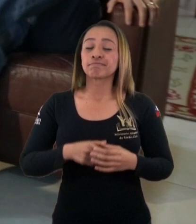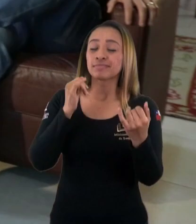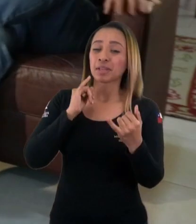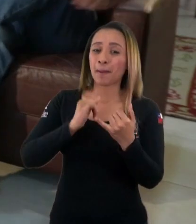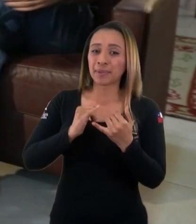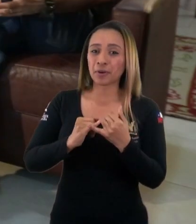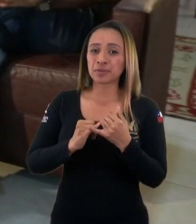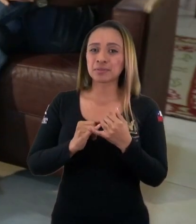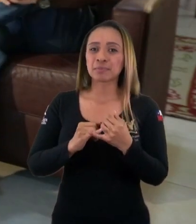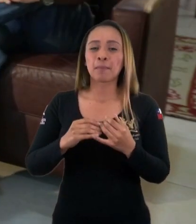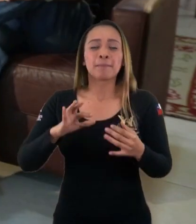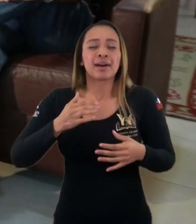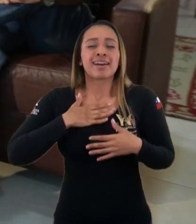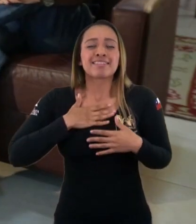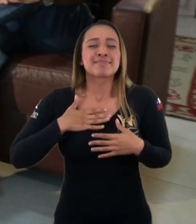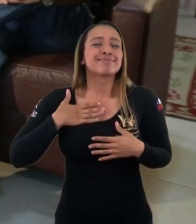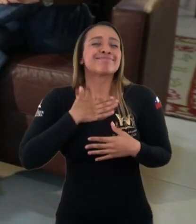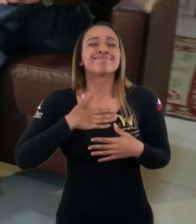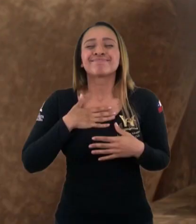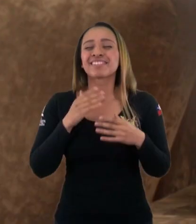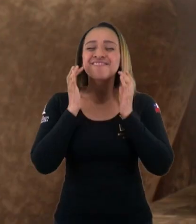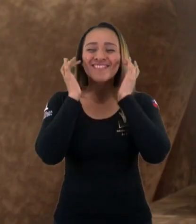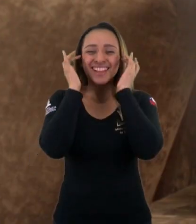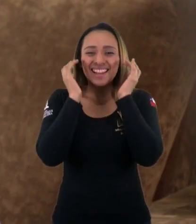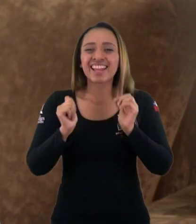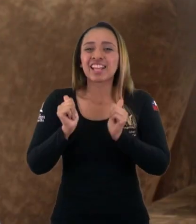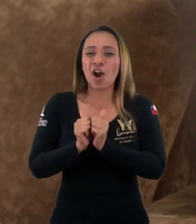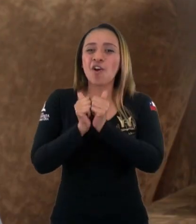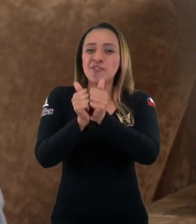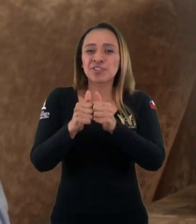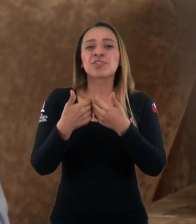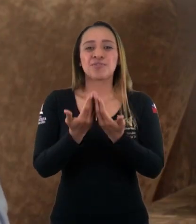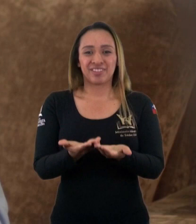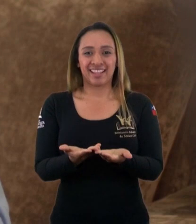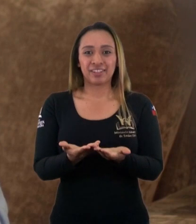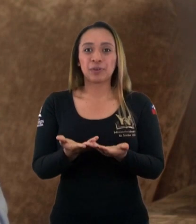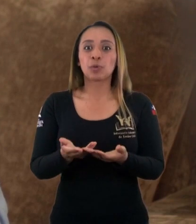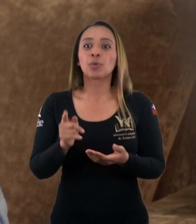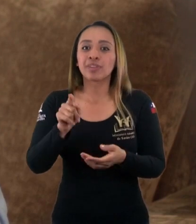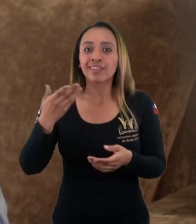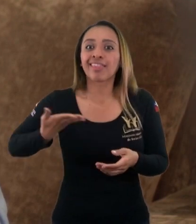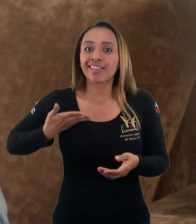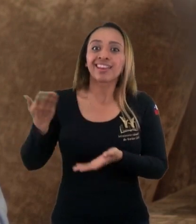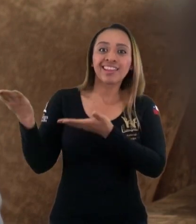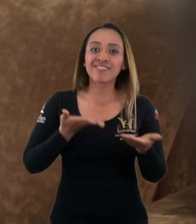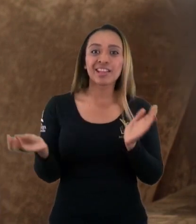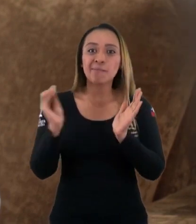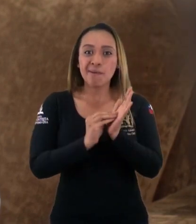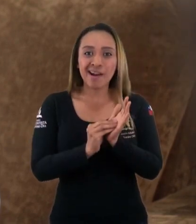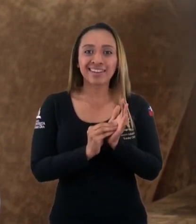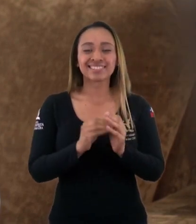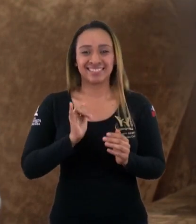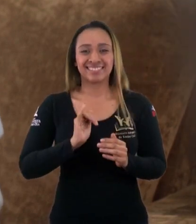Amigos, es siempre un placer estar en compañía de ustedes. Por eso deben invitarme más veces, ¿está bien?